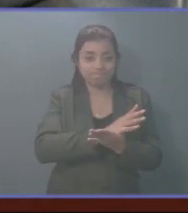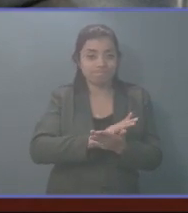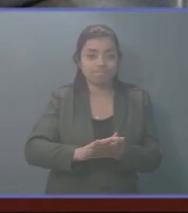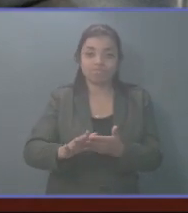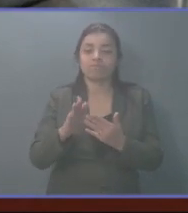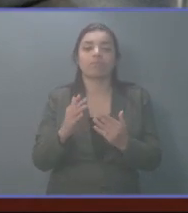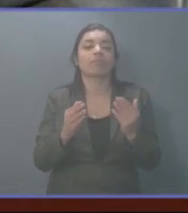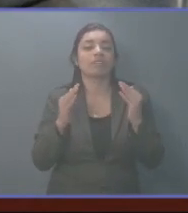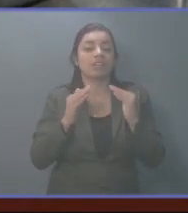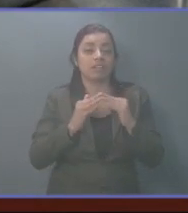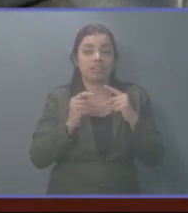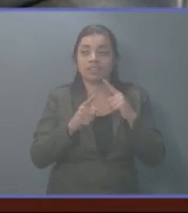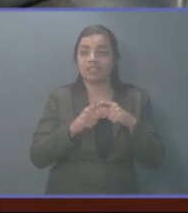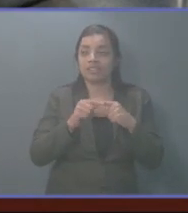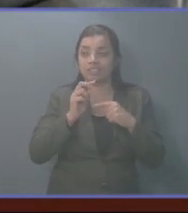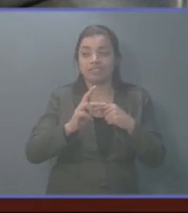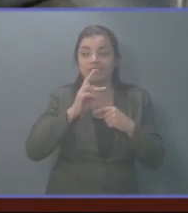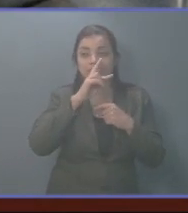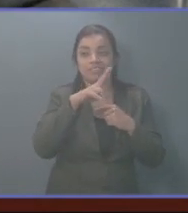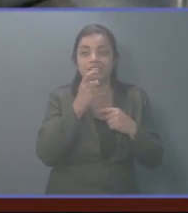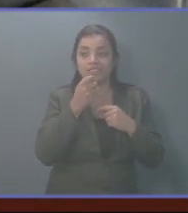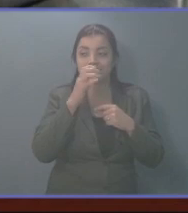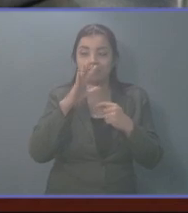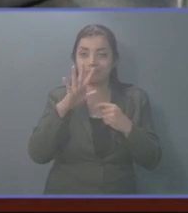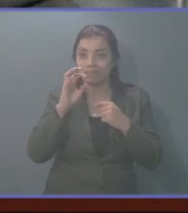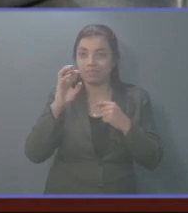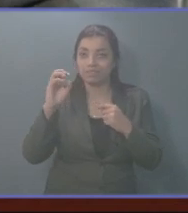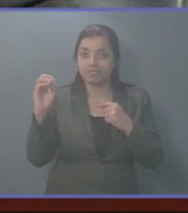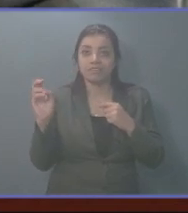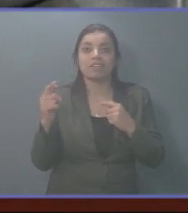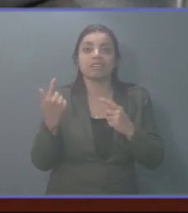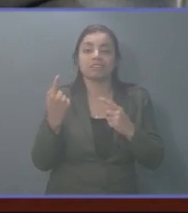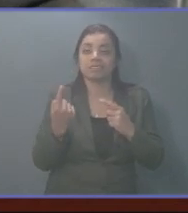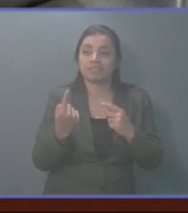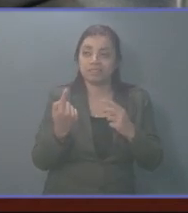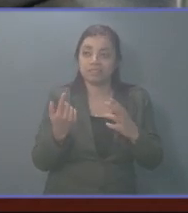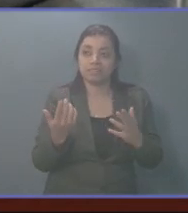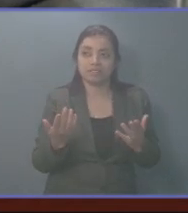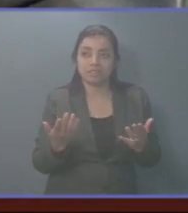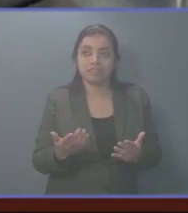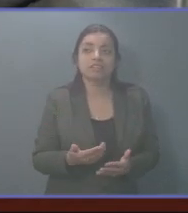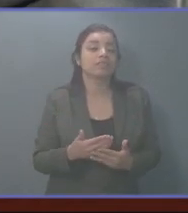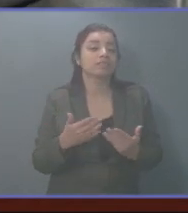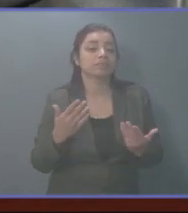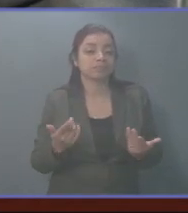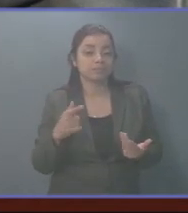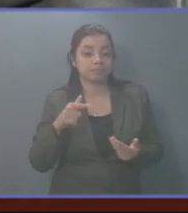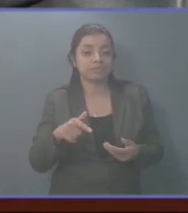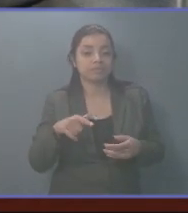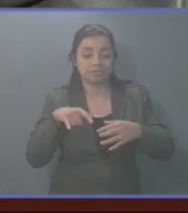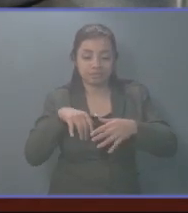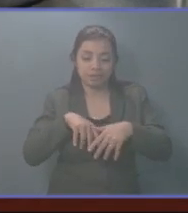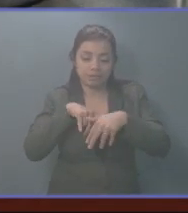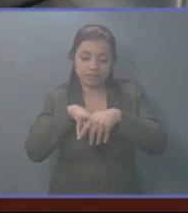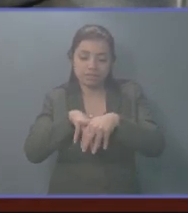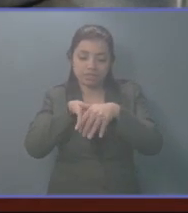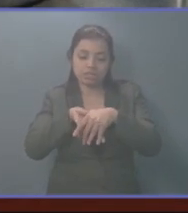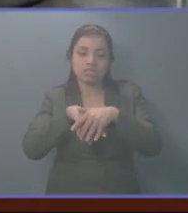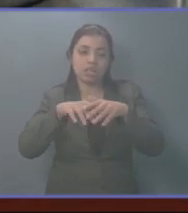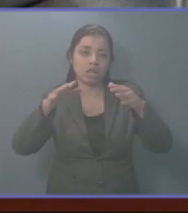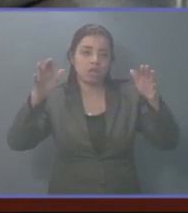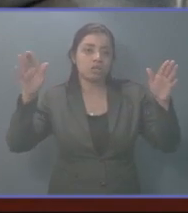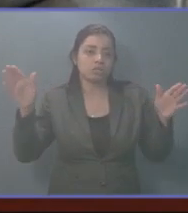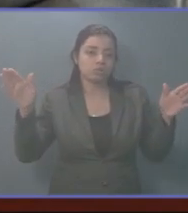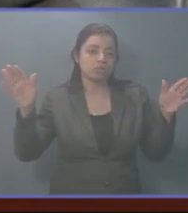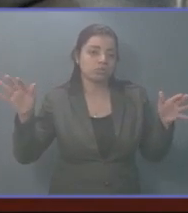que se utilizan en la preparación de los más de 2.500 socios cargadores que son parte de la hermandad. La procesión inicia con la imagen del Nazareno recorriendo las principales